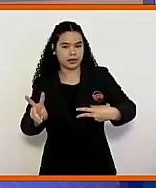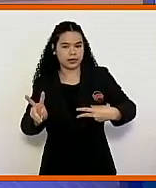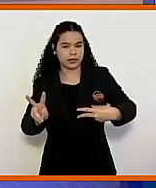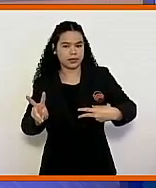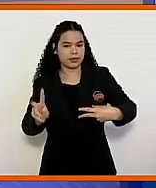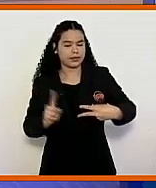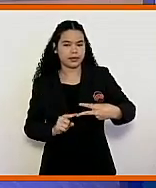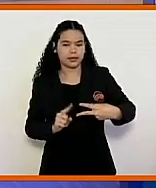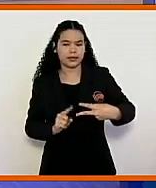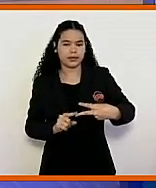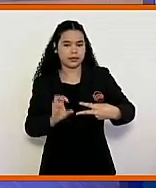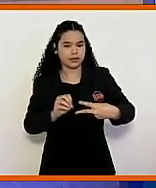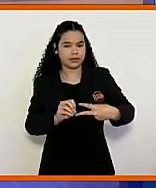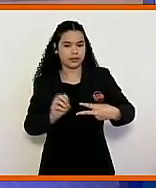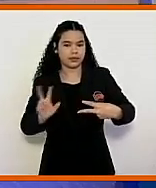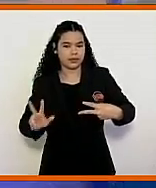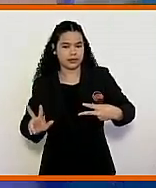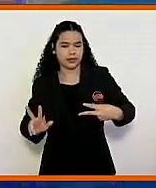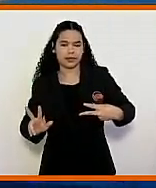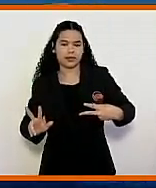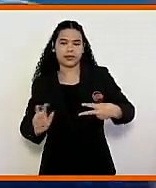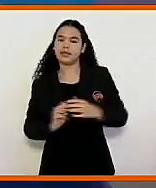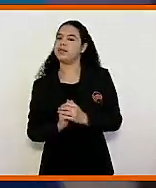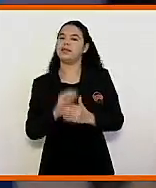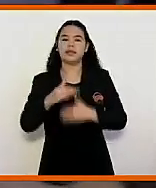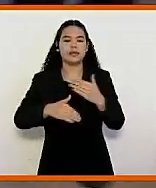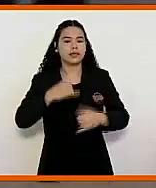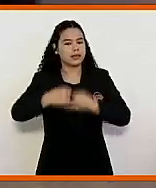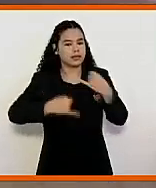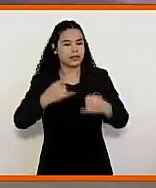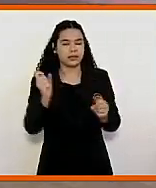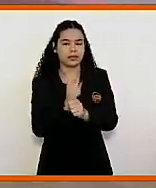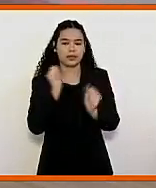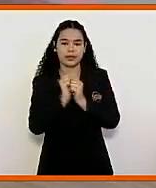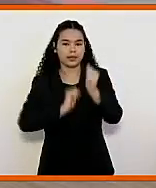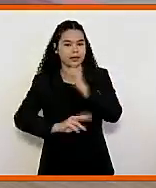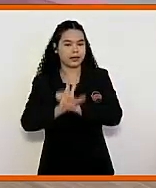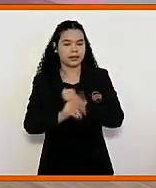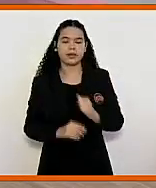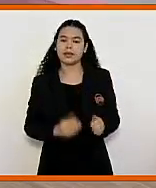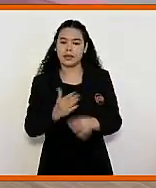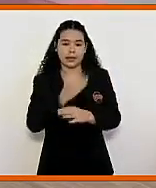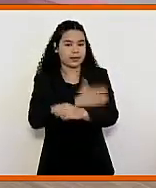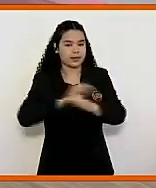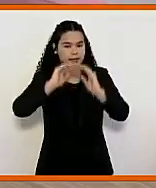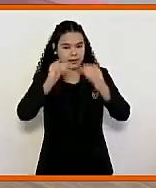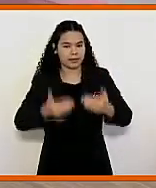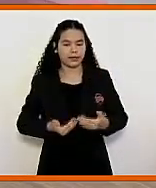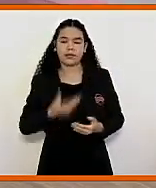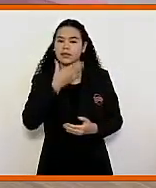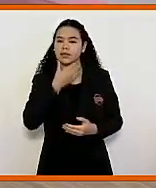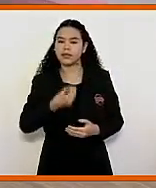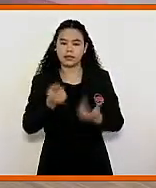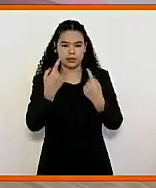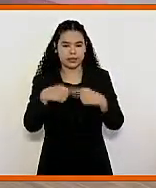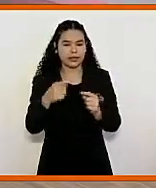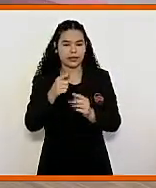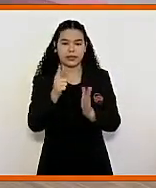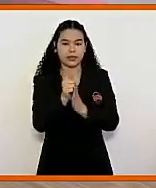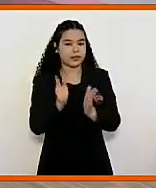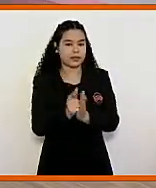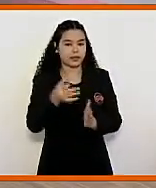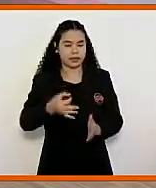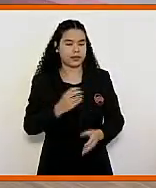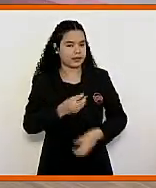2, 03. Continuamos pegando y ganando con Pega 3, pero antes le damos la bienvenida a nuestro auditor que está en cada uno de